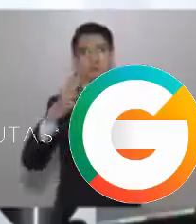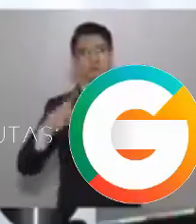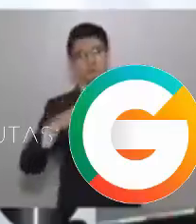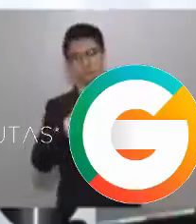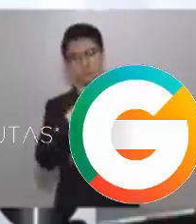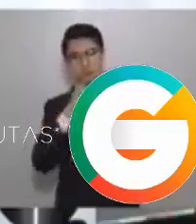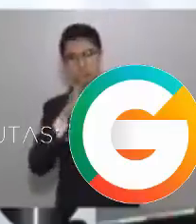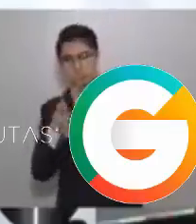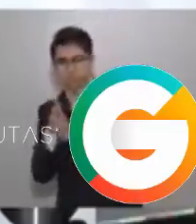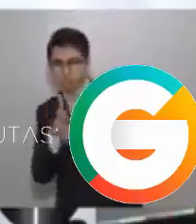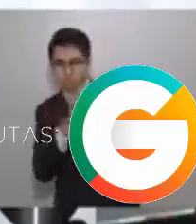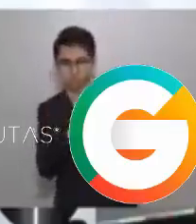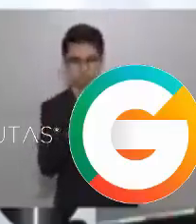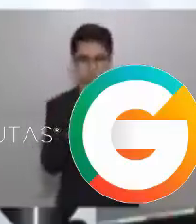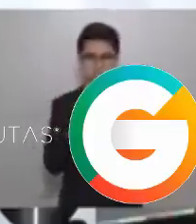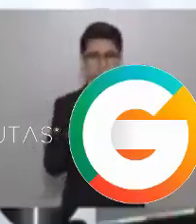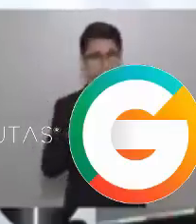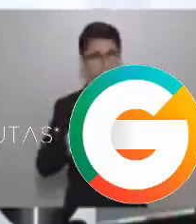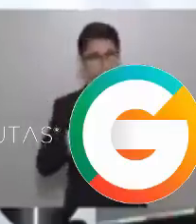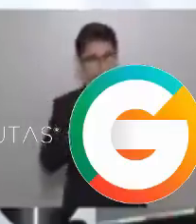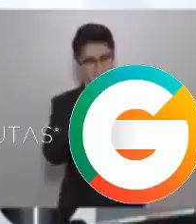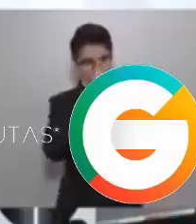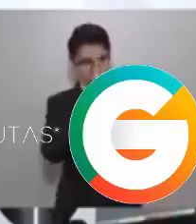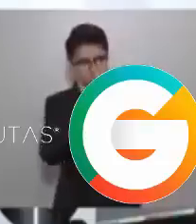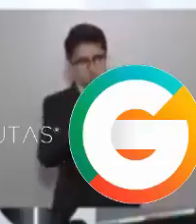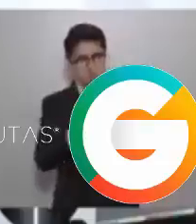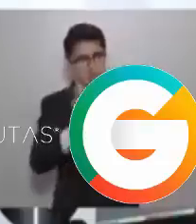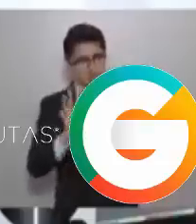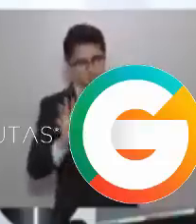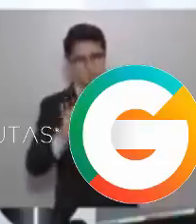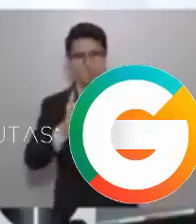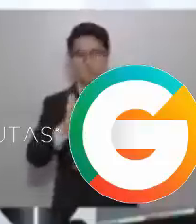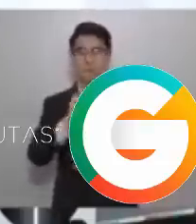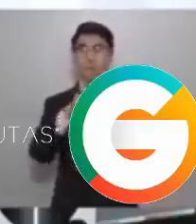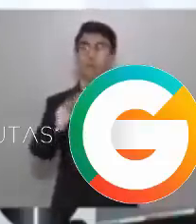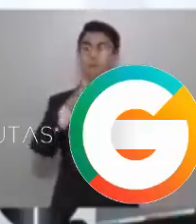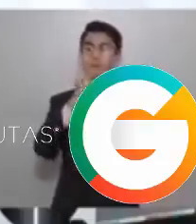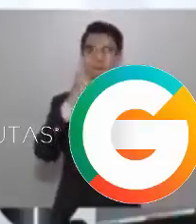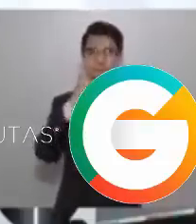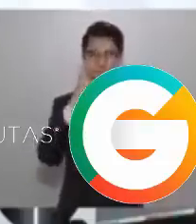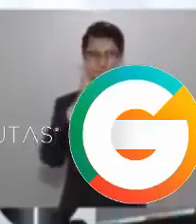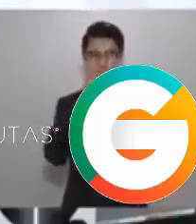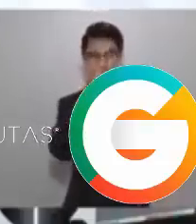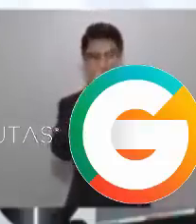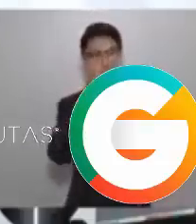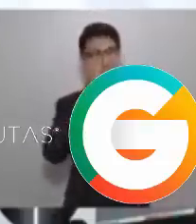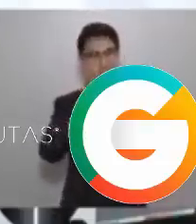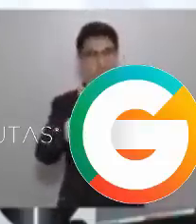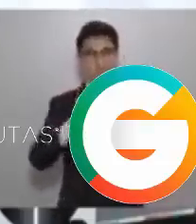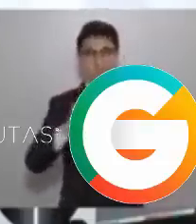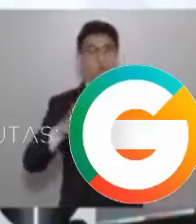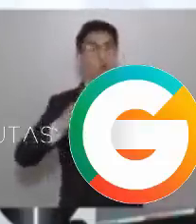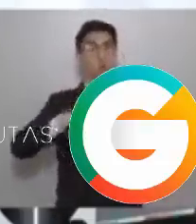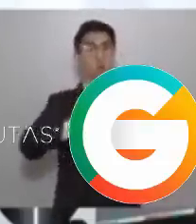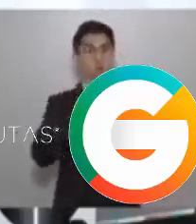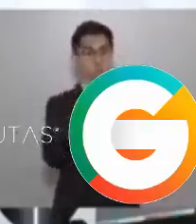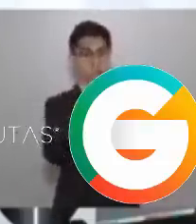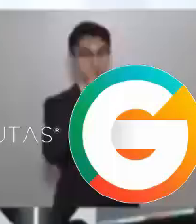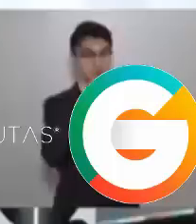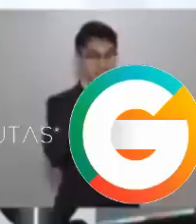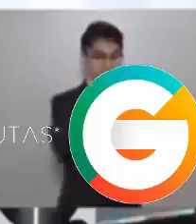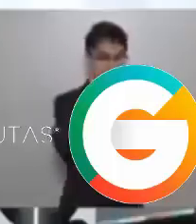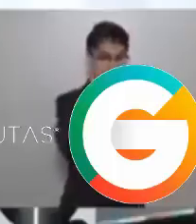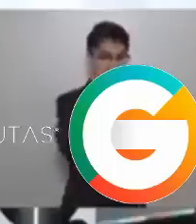personas, en efecto, se encuentran vinculados por informaciones de inteligencia con los que cuentan las